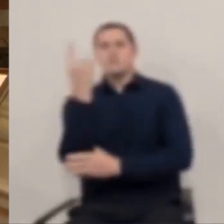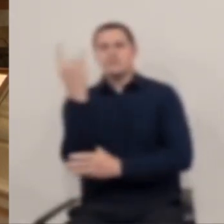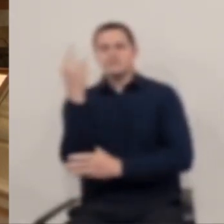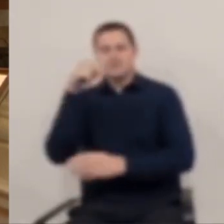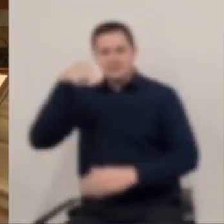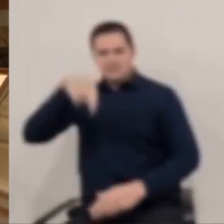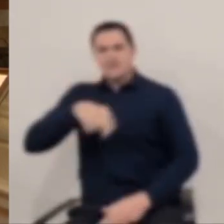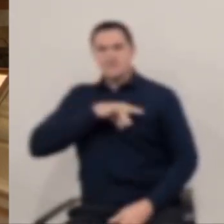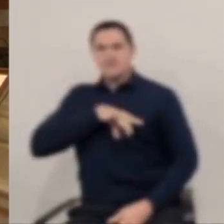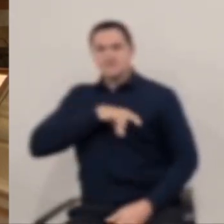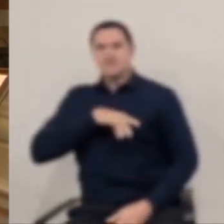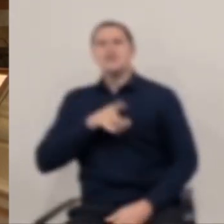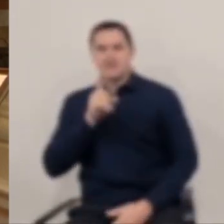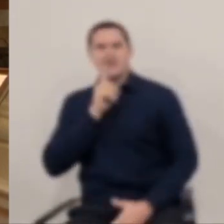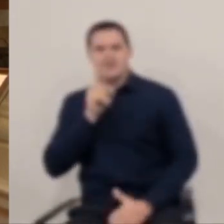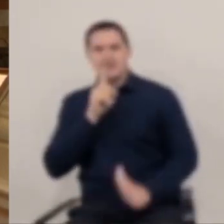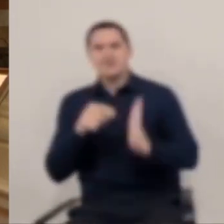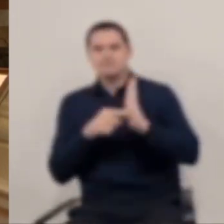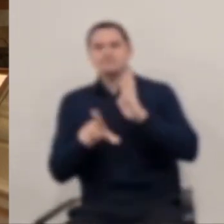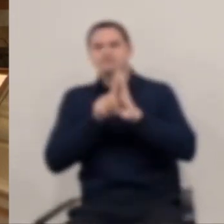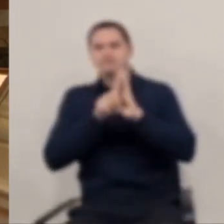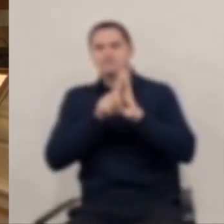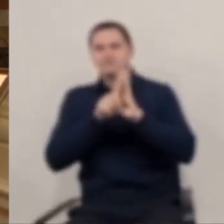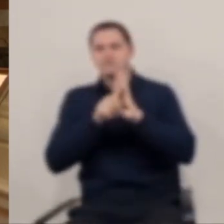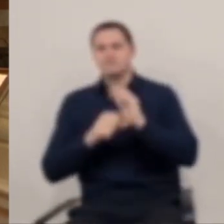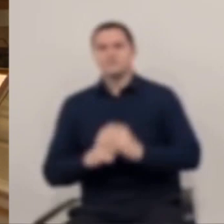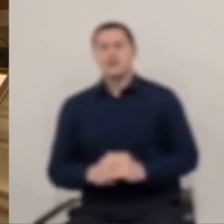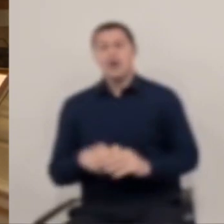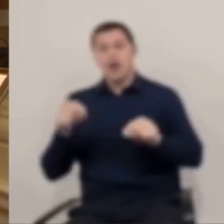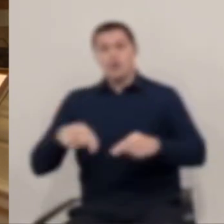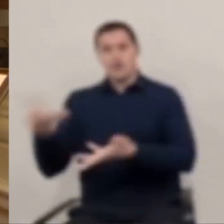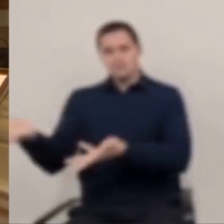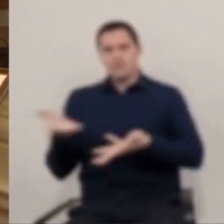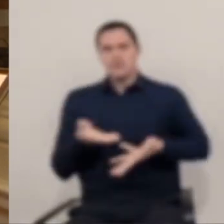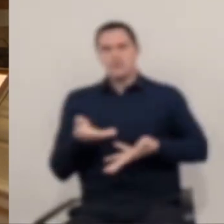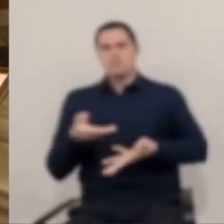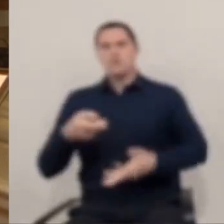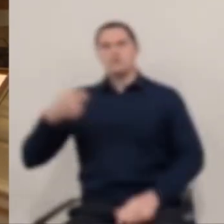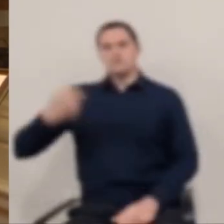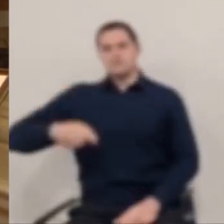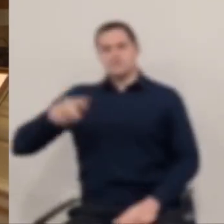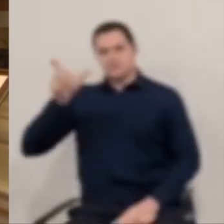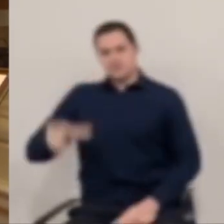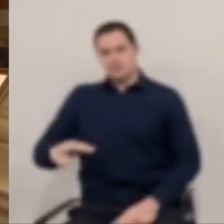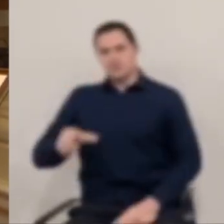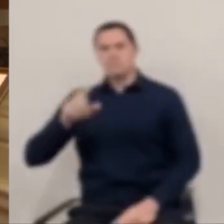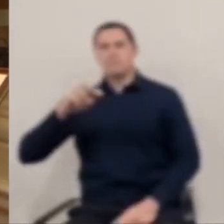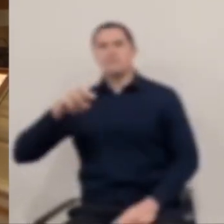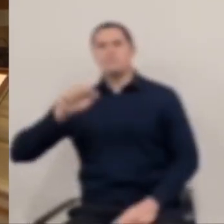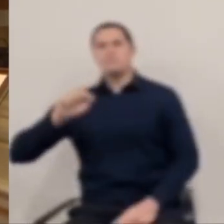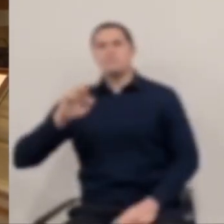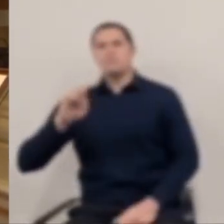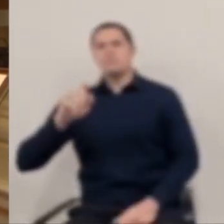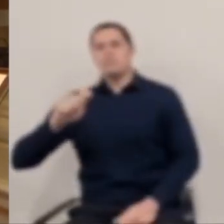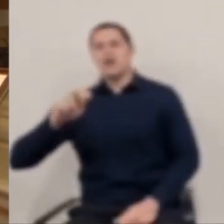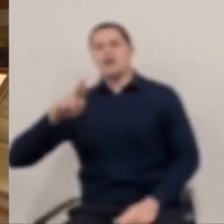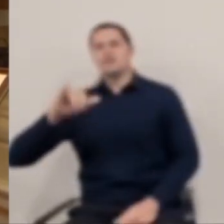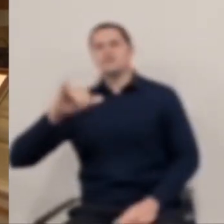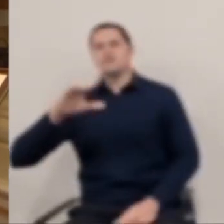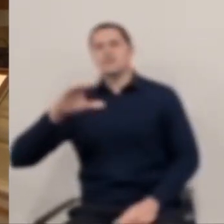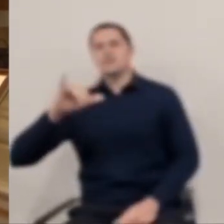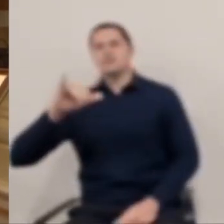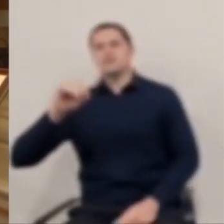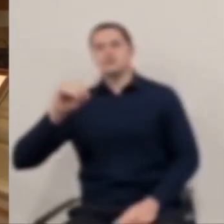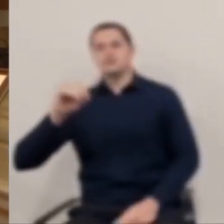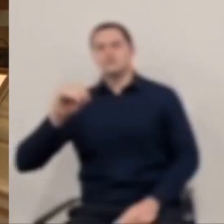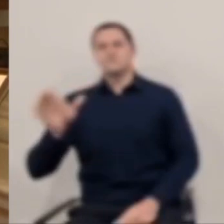instrumento. A continuación, invitamos al senador universitario, profesor Patricio Bustamante, a presentar la política